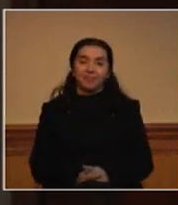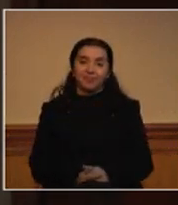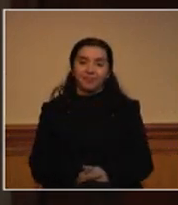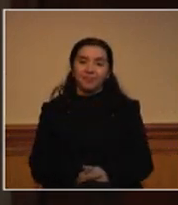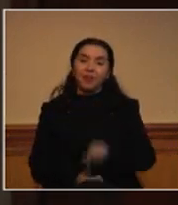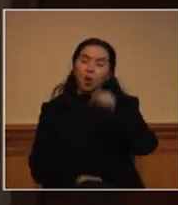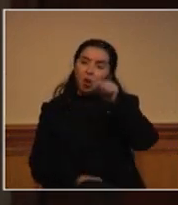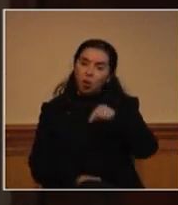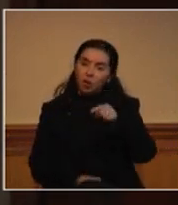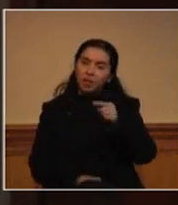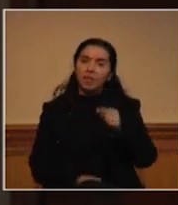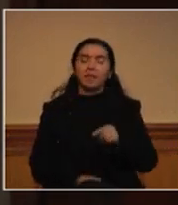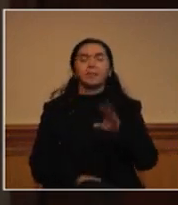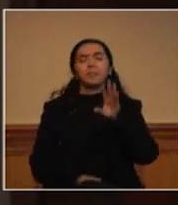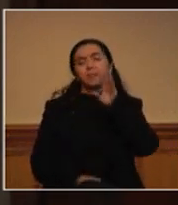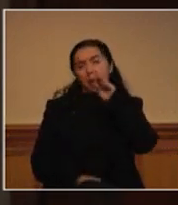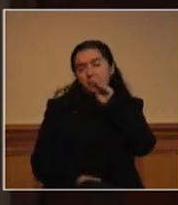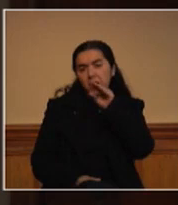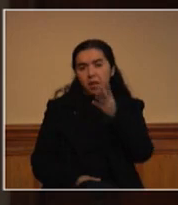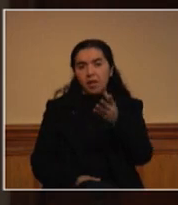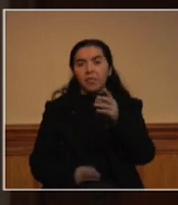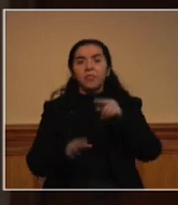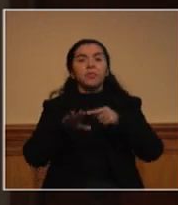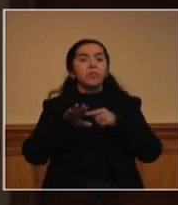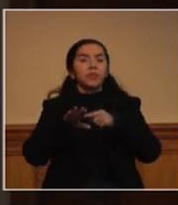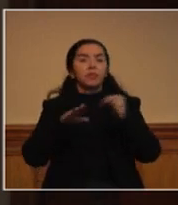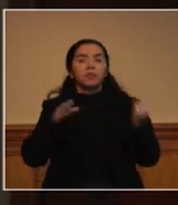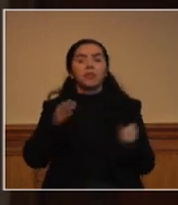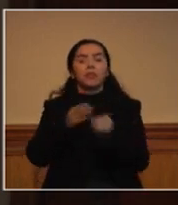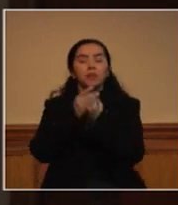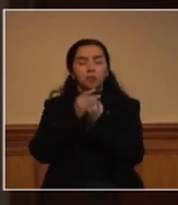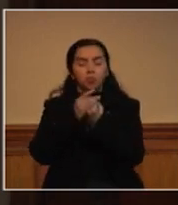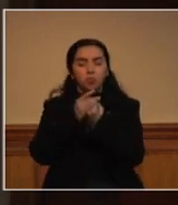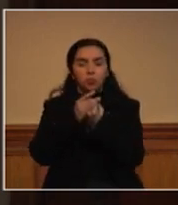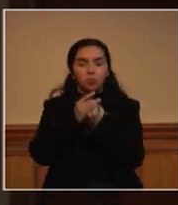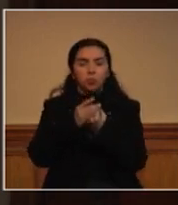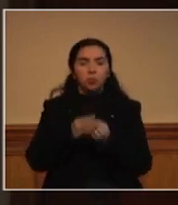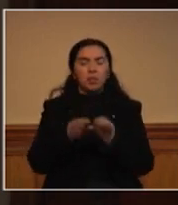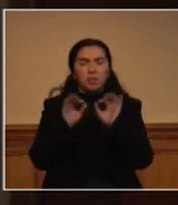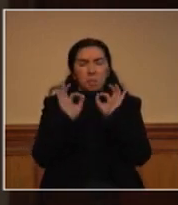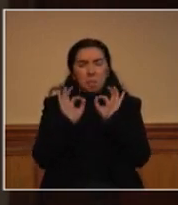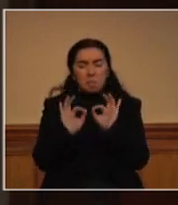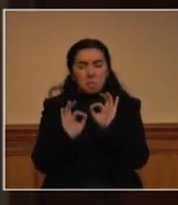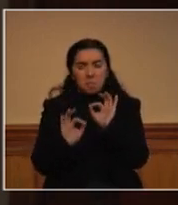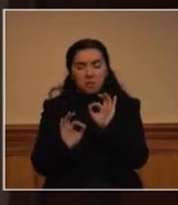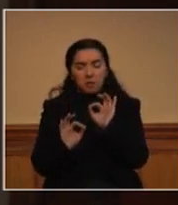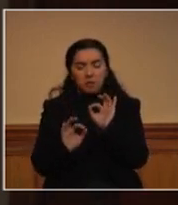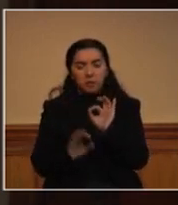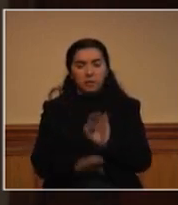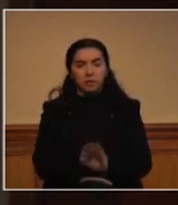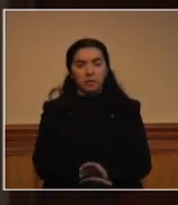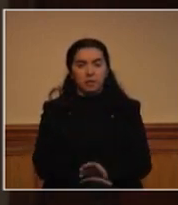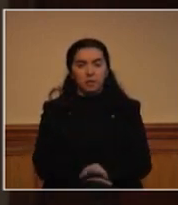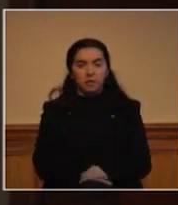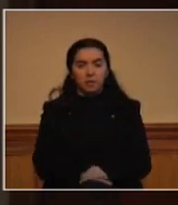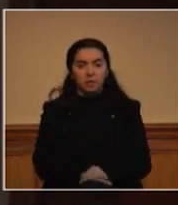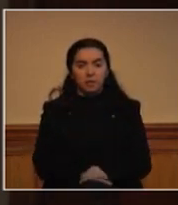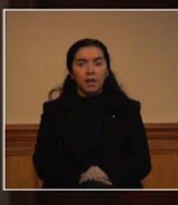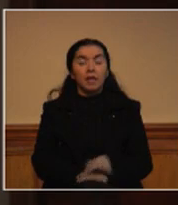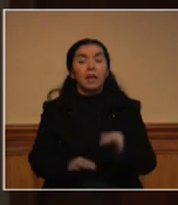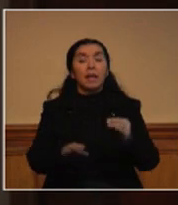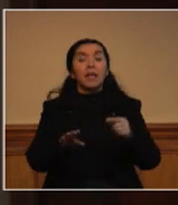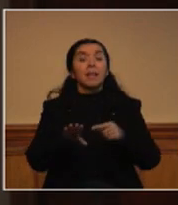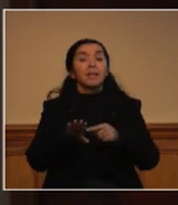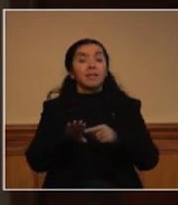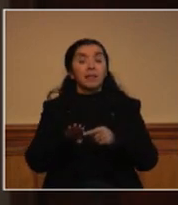Hoy día vamos a hablar de tecnologías de inclusión y esencialmente de tecnologías